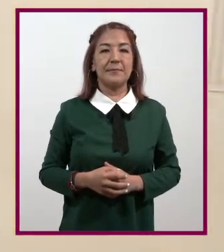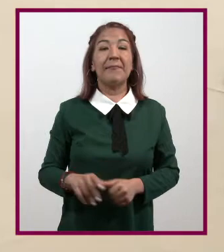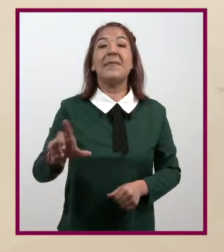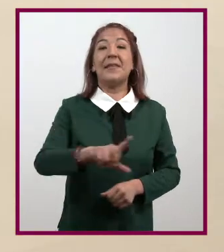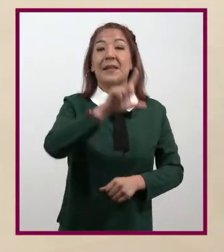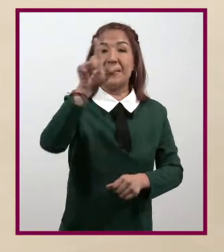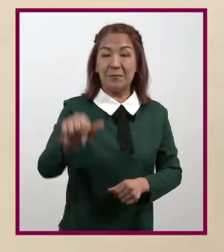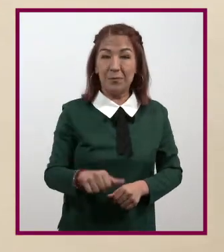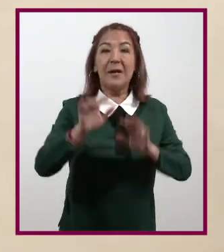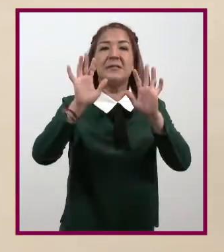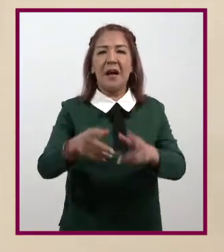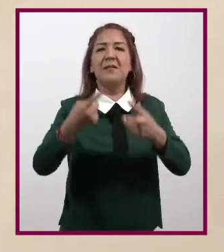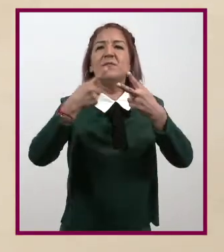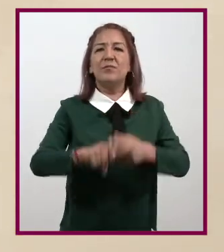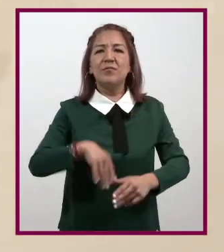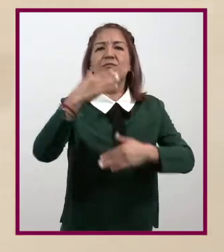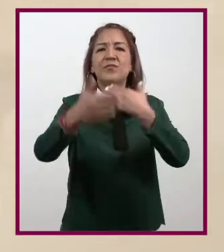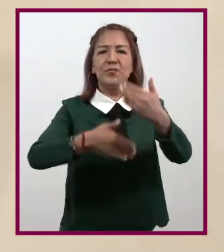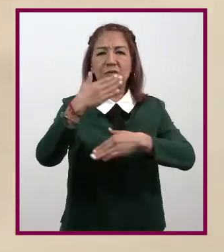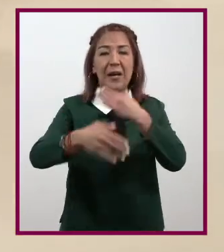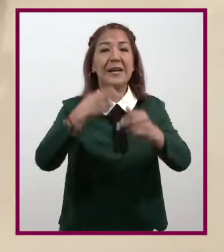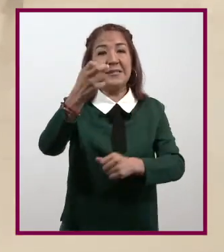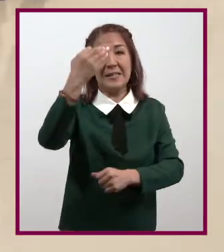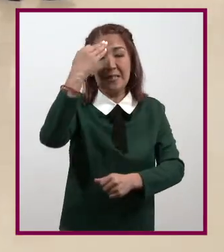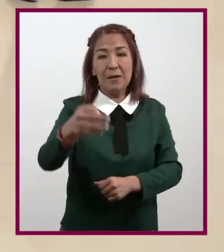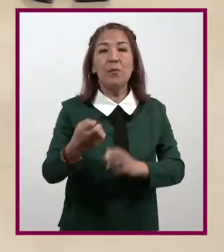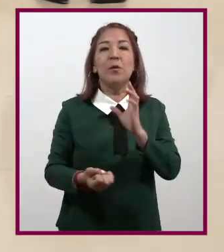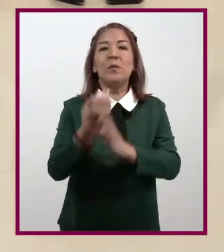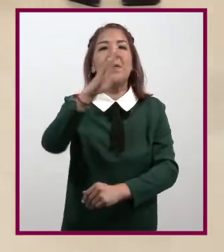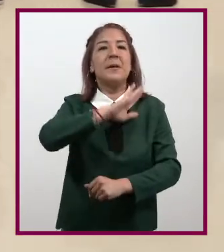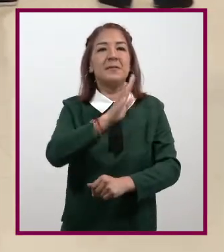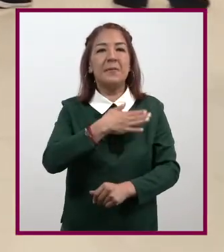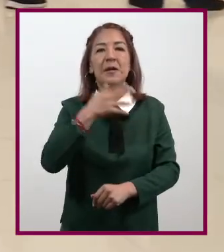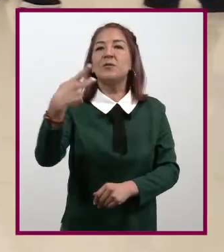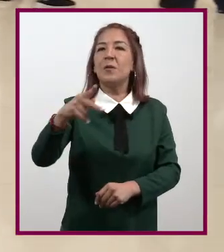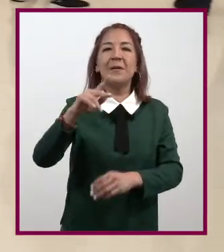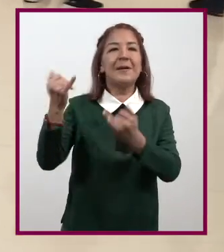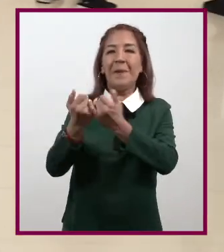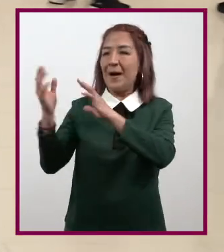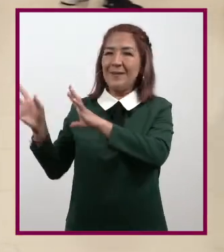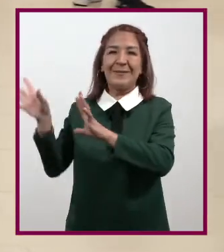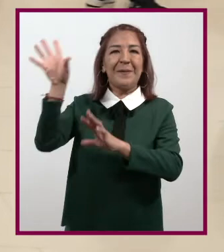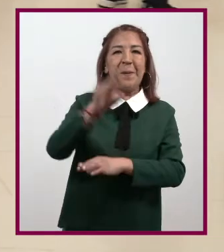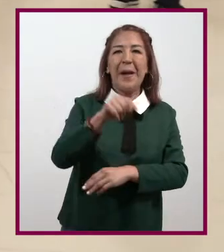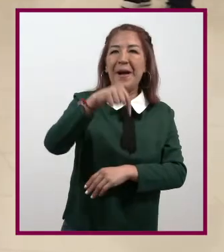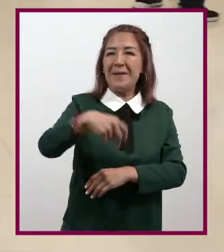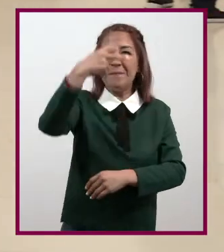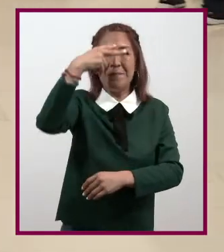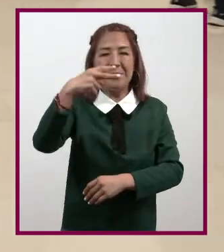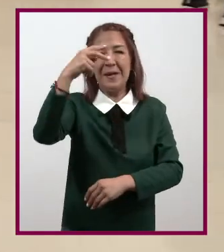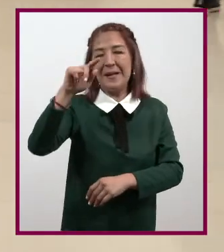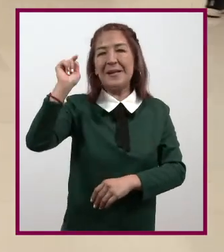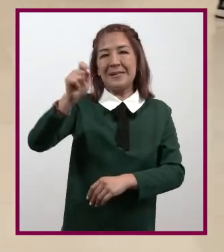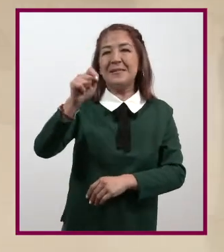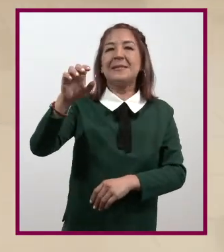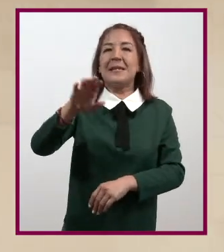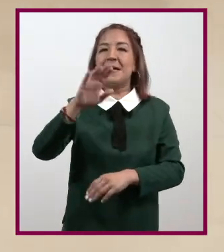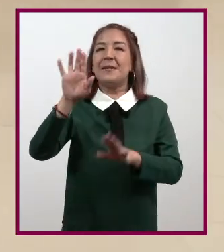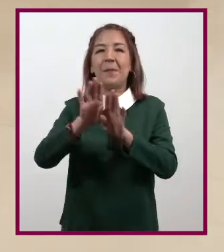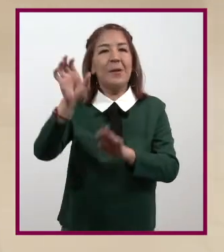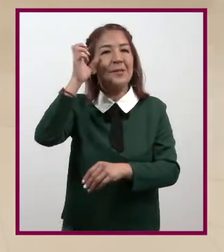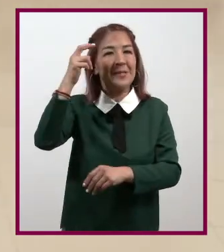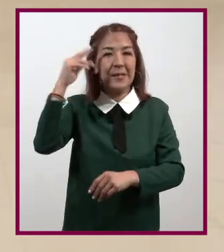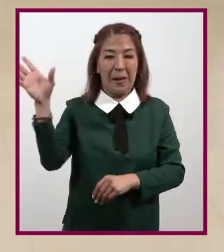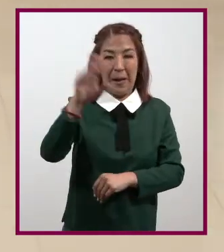Después, se comenzaron a producir biombos en la Nueva España, siguiendo la tradición oriental, pero con temas locales. Por lo general, los biombos se realizaban